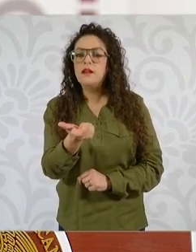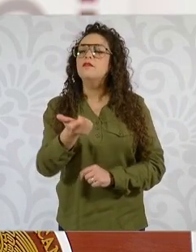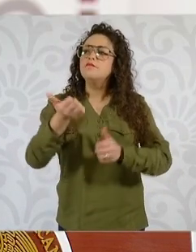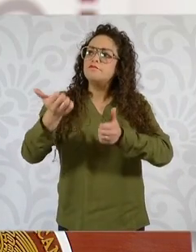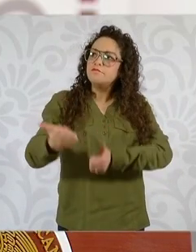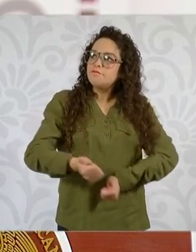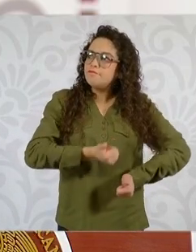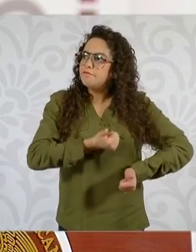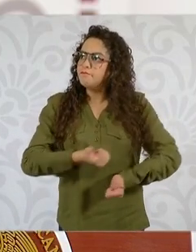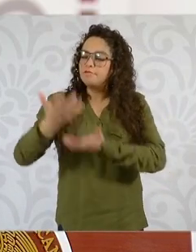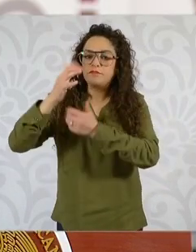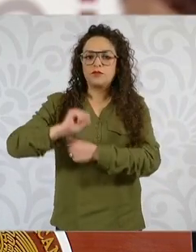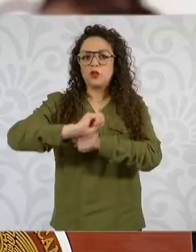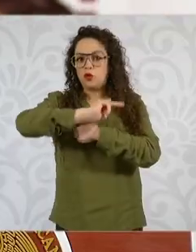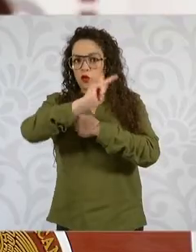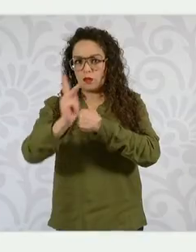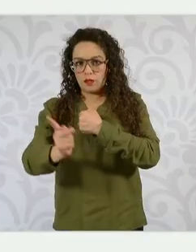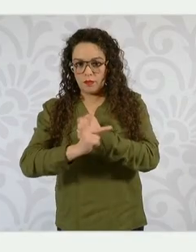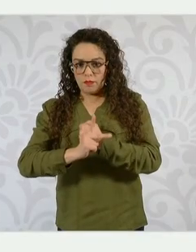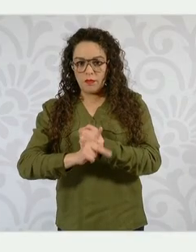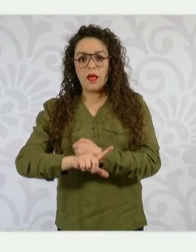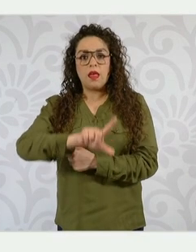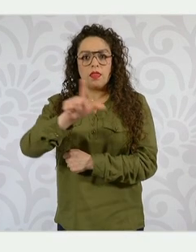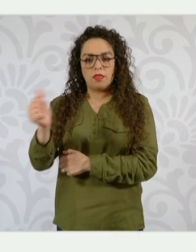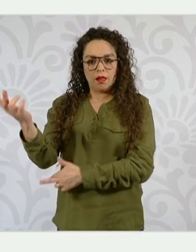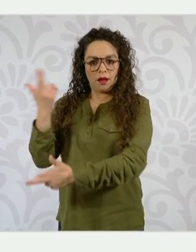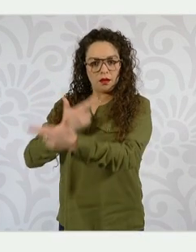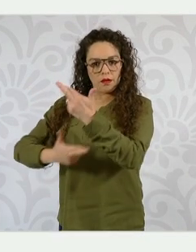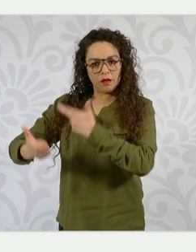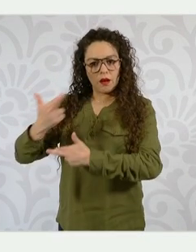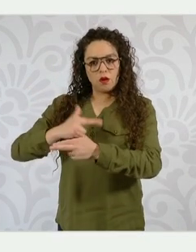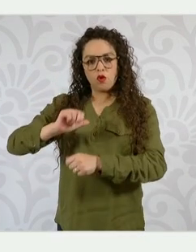y una parte lo regresaban y lo